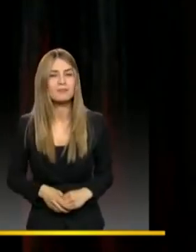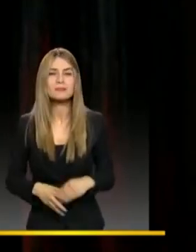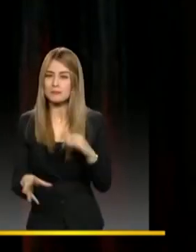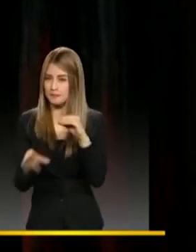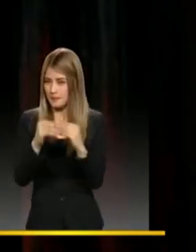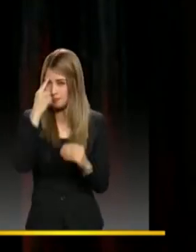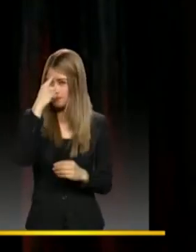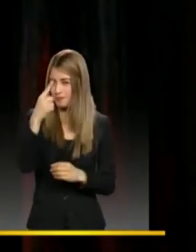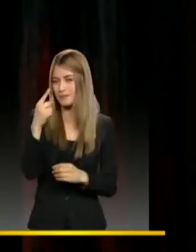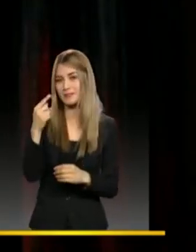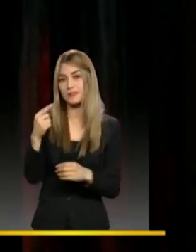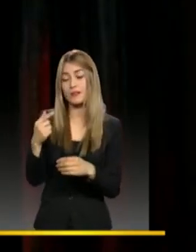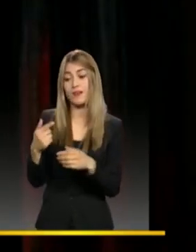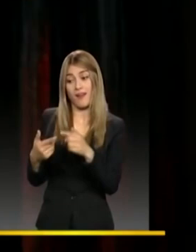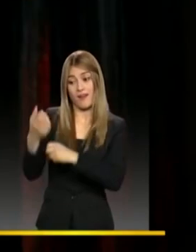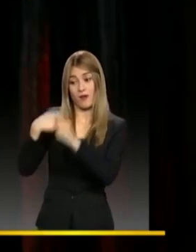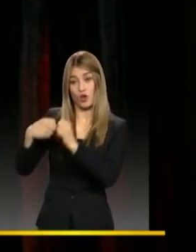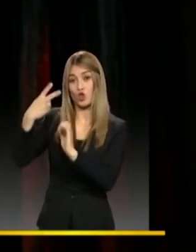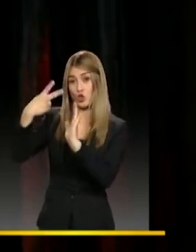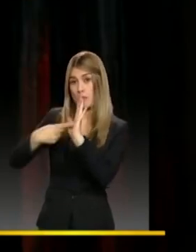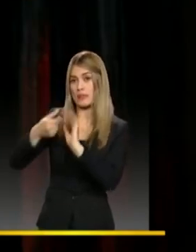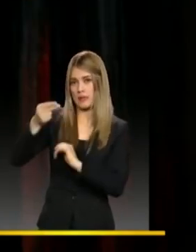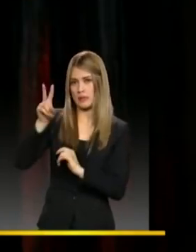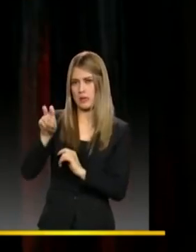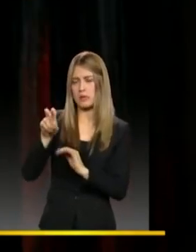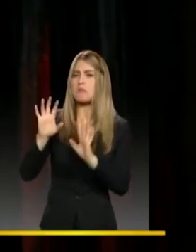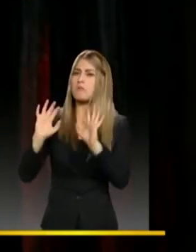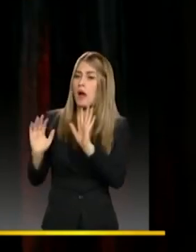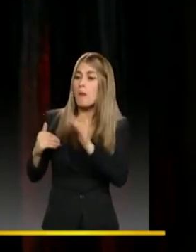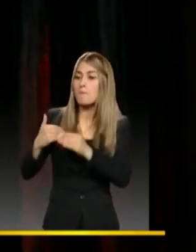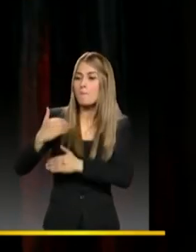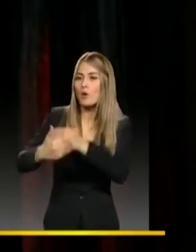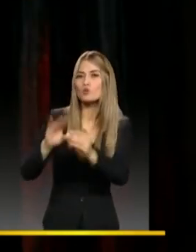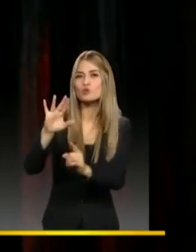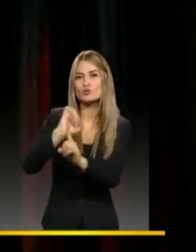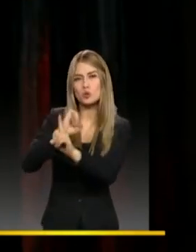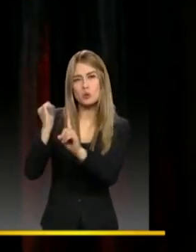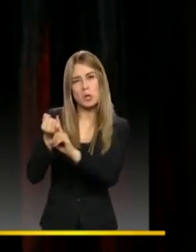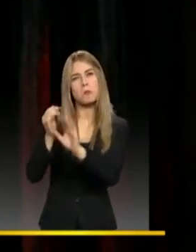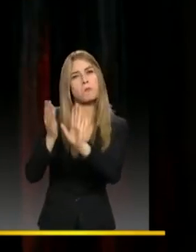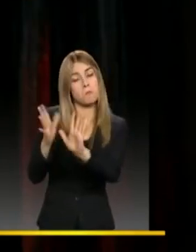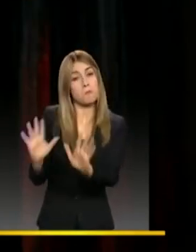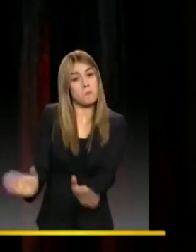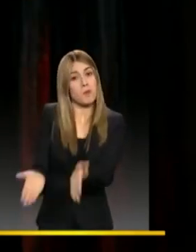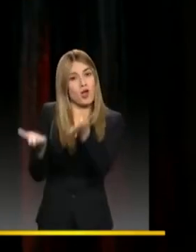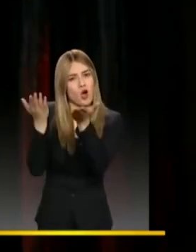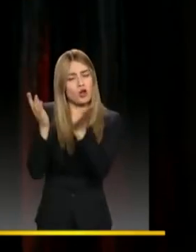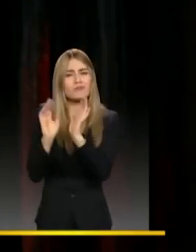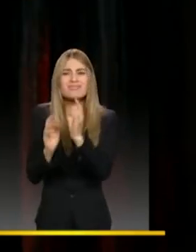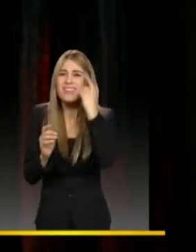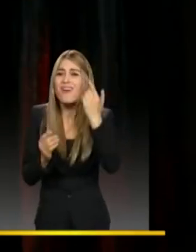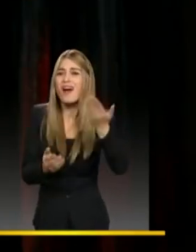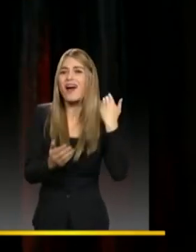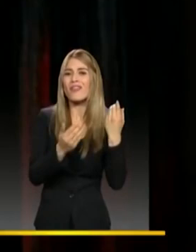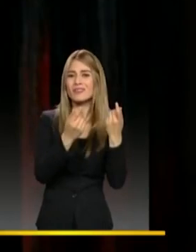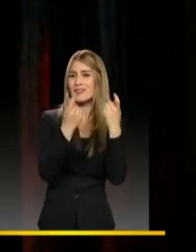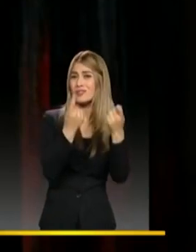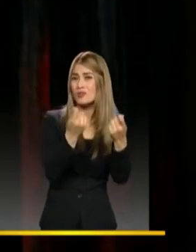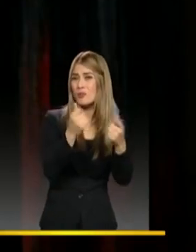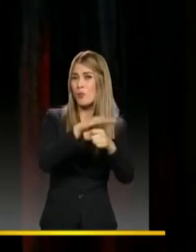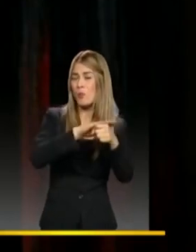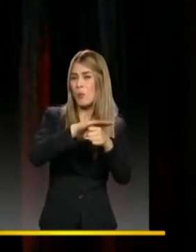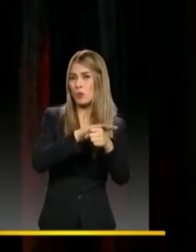de transición en lo social. A pesar del apretón económico, logramos seguir adelante con